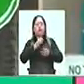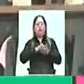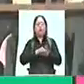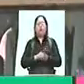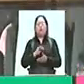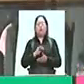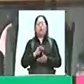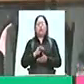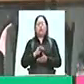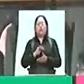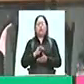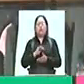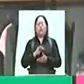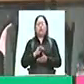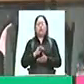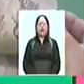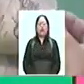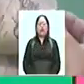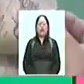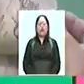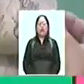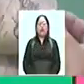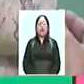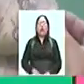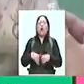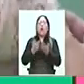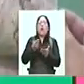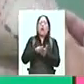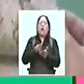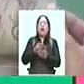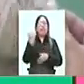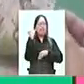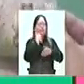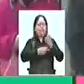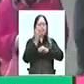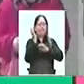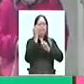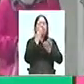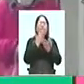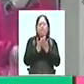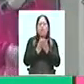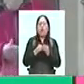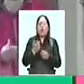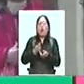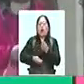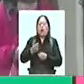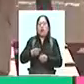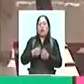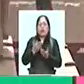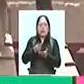que importar está mal. El problema es cómo financiamos, y el gran problema es que hasta octubre ya teníamos una caída